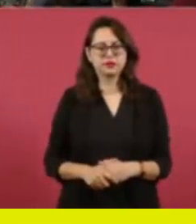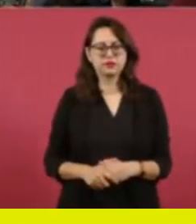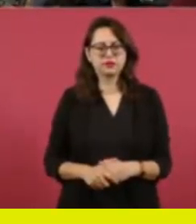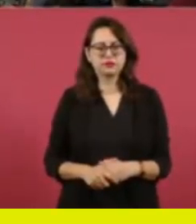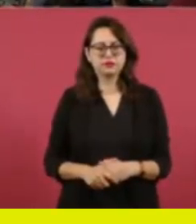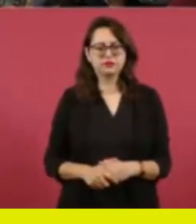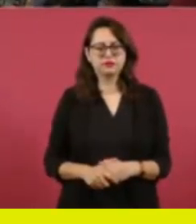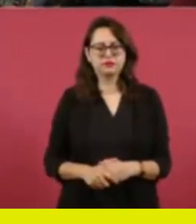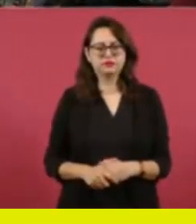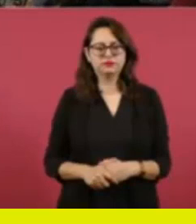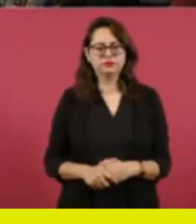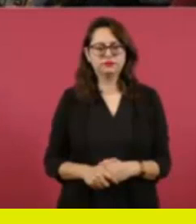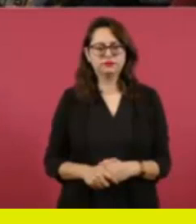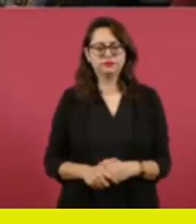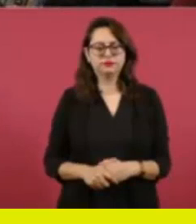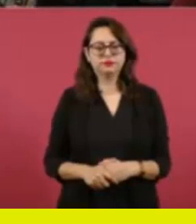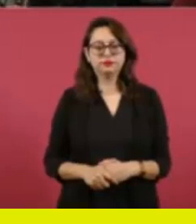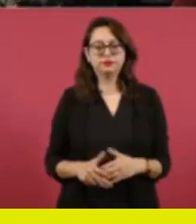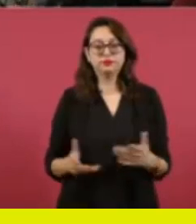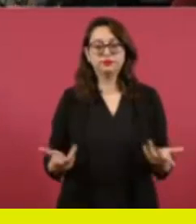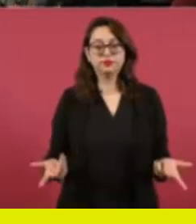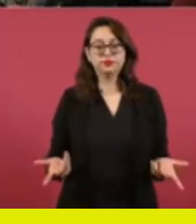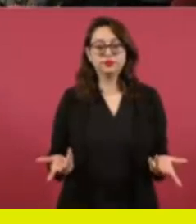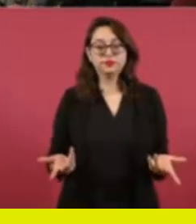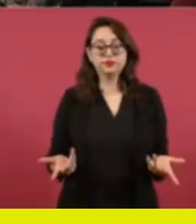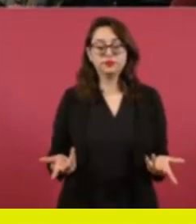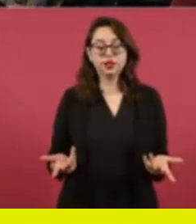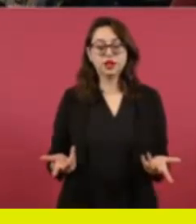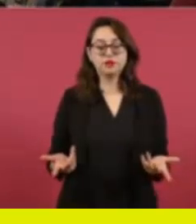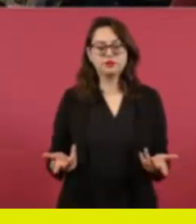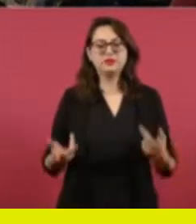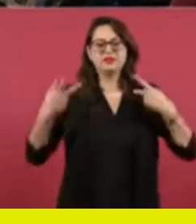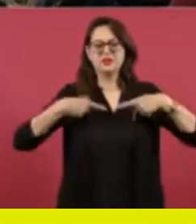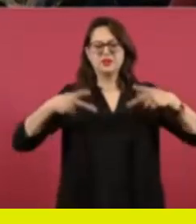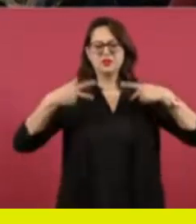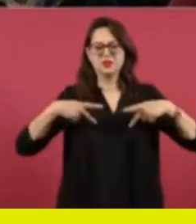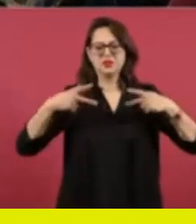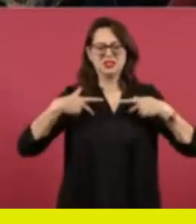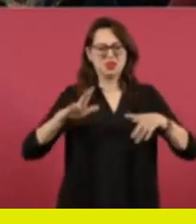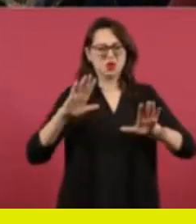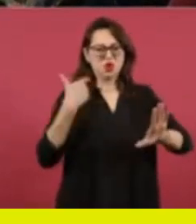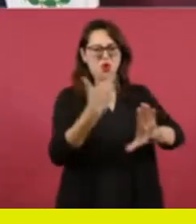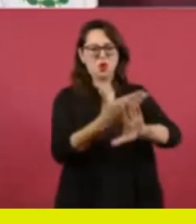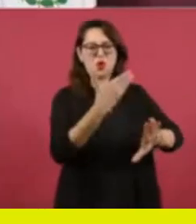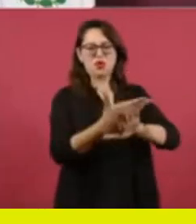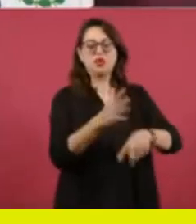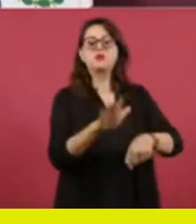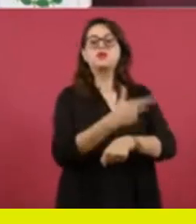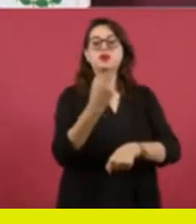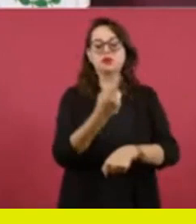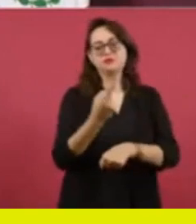O sea, pero a lo que voy es el orgullo que hay por lo mexicano.